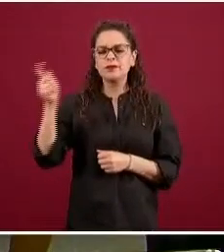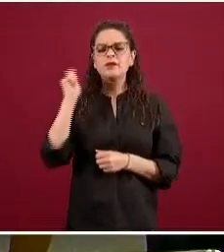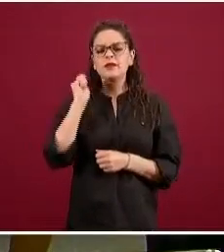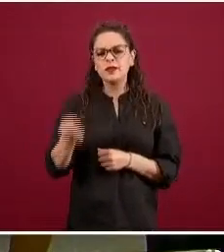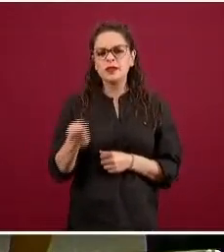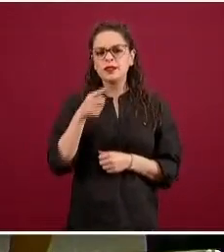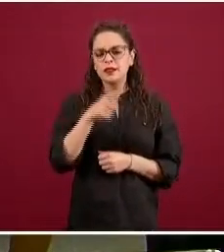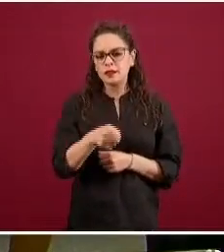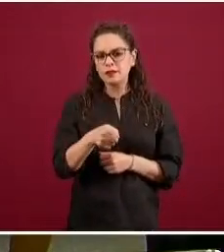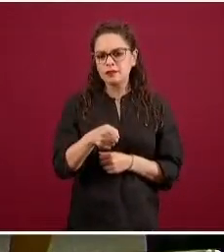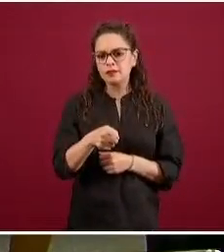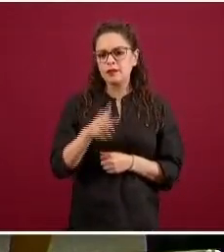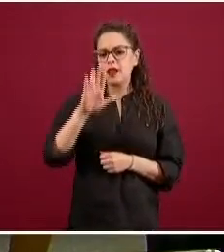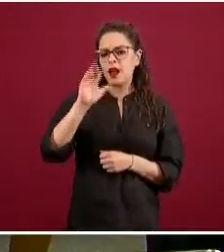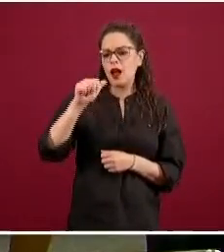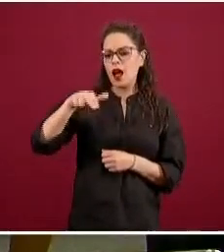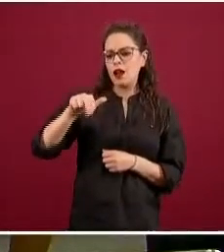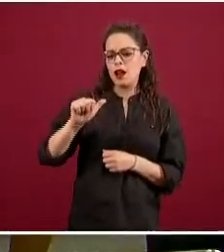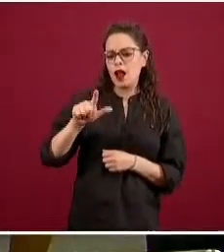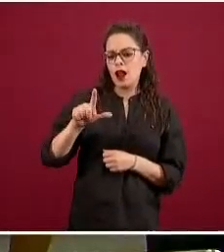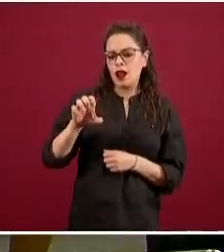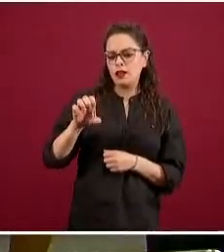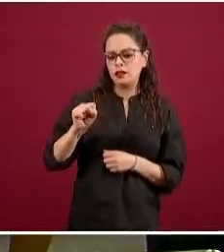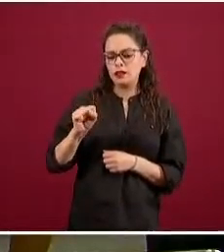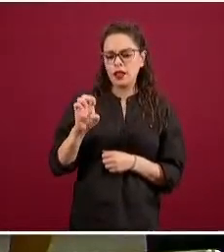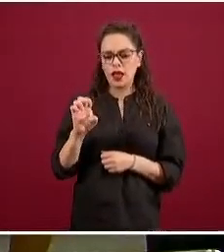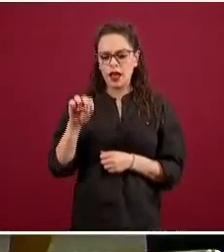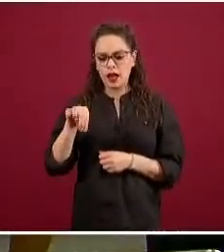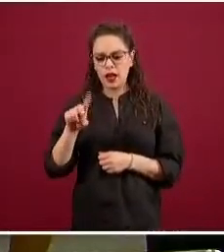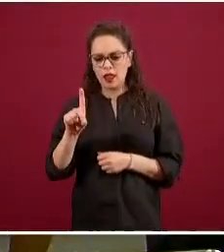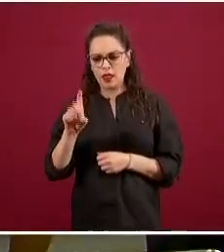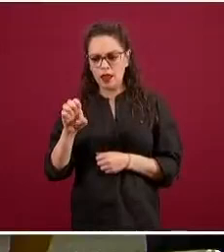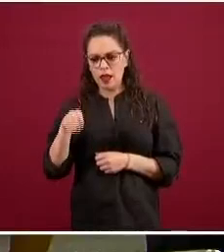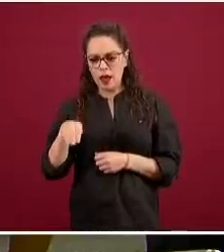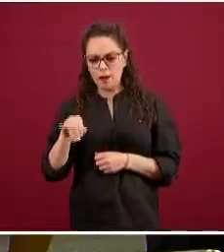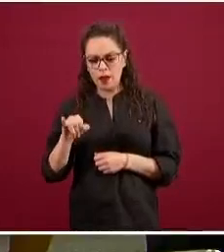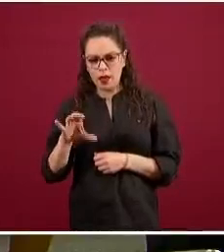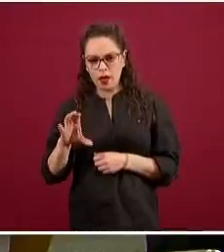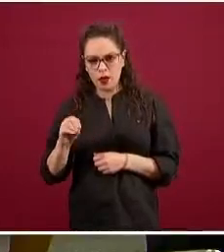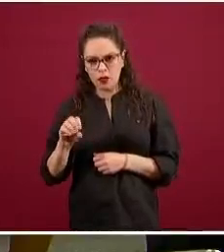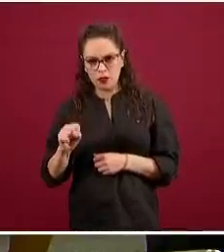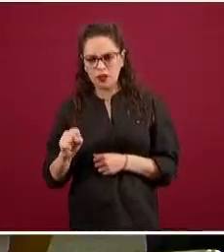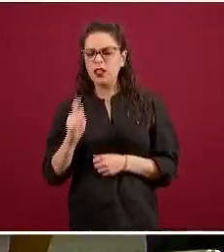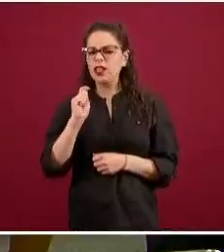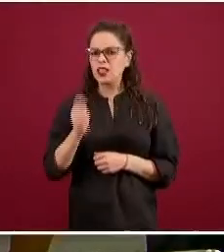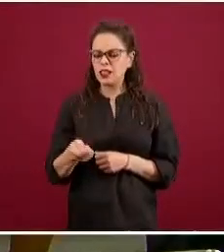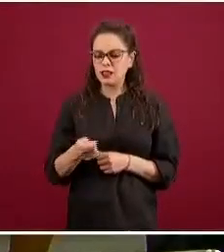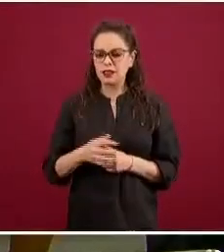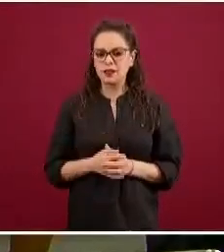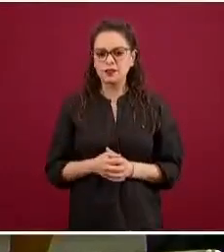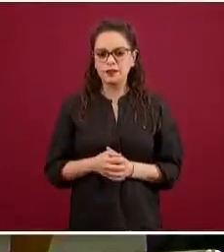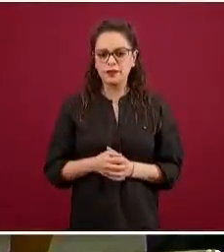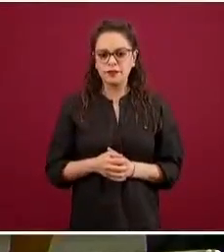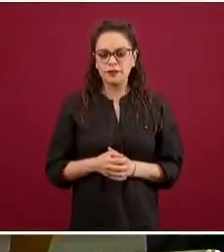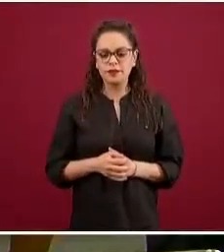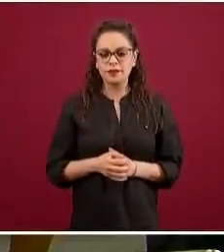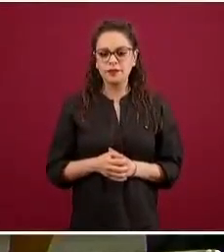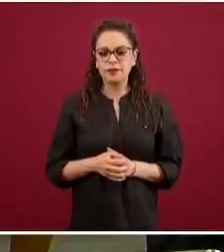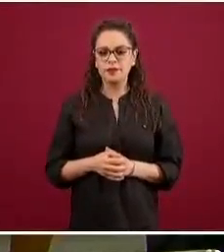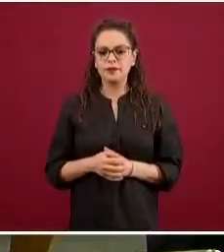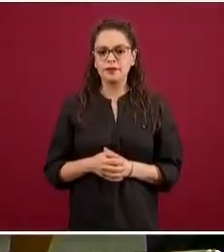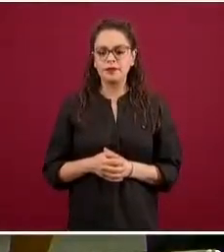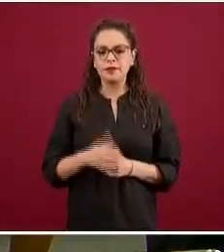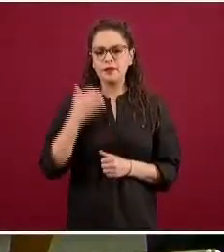endémicos. La otra, por favor, la que tiene un área verde muy grande. Canal endémico, dicho de manera no técnica,